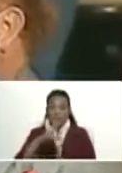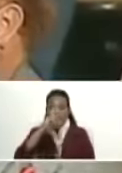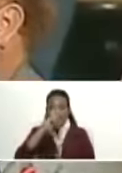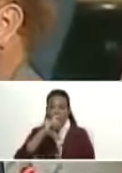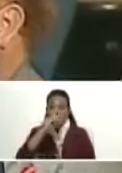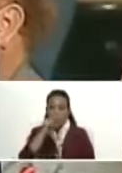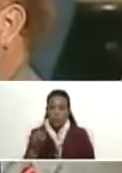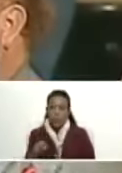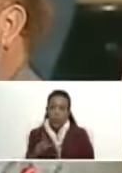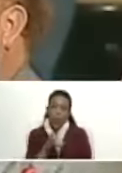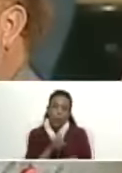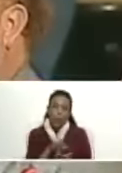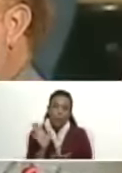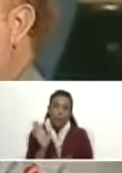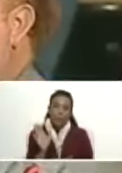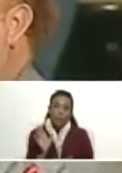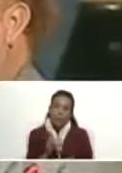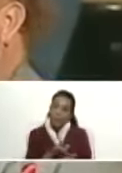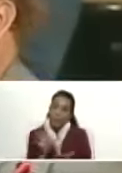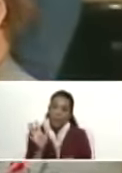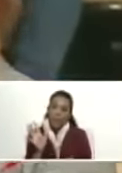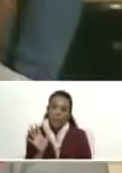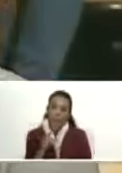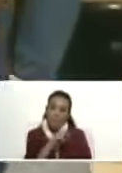ya te habían votado.